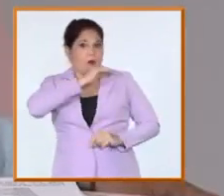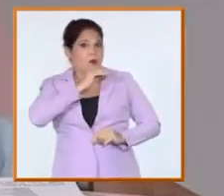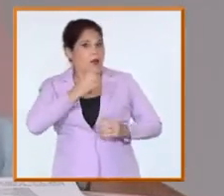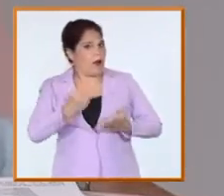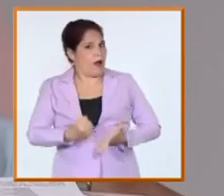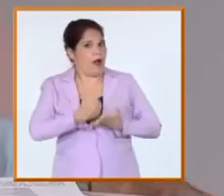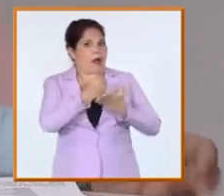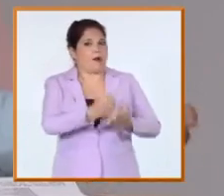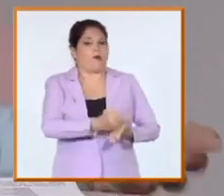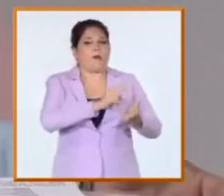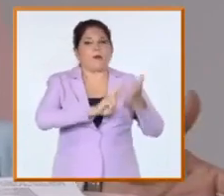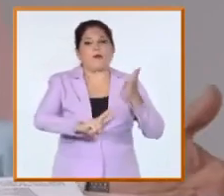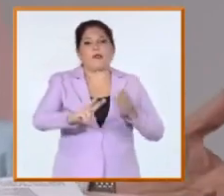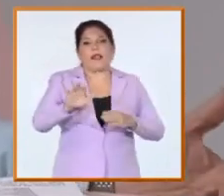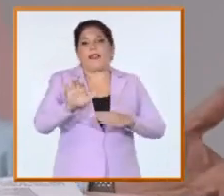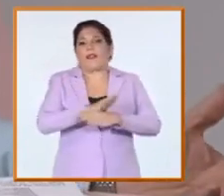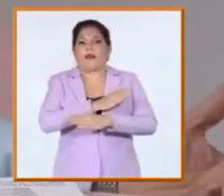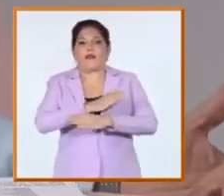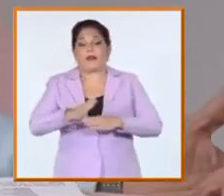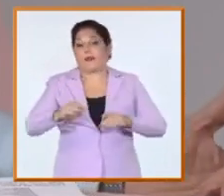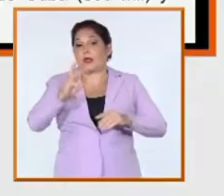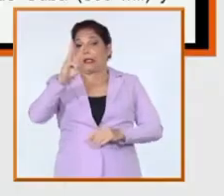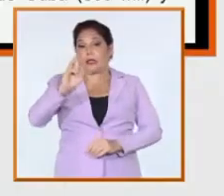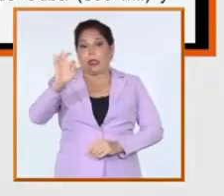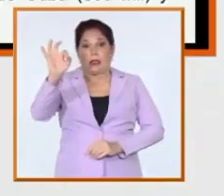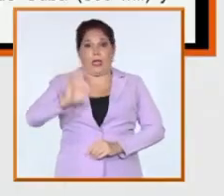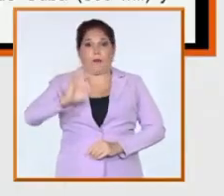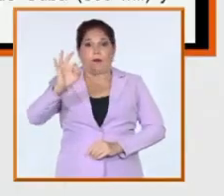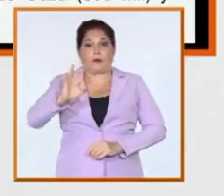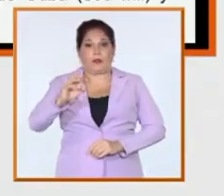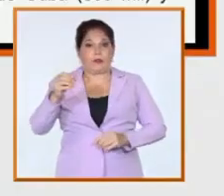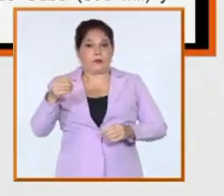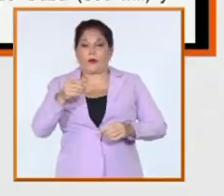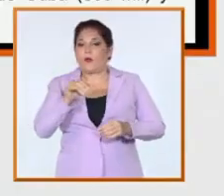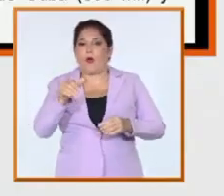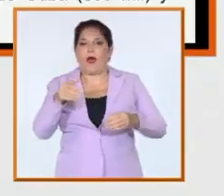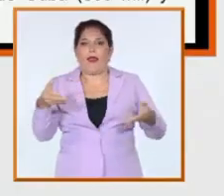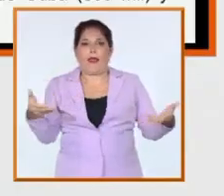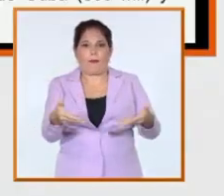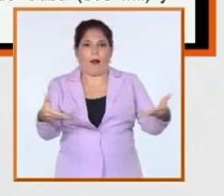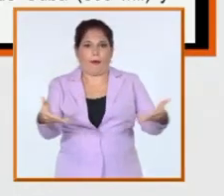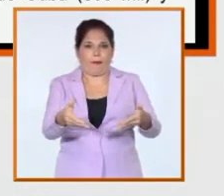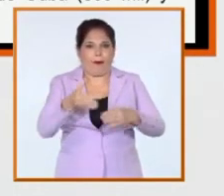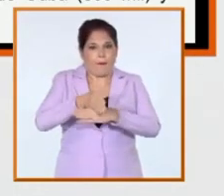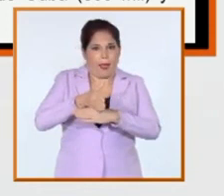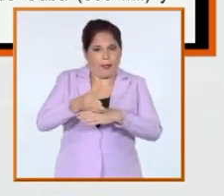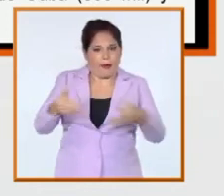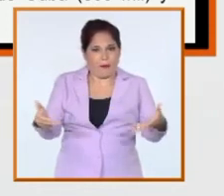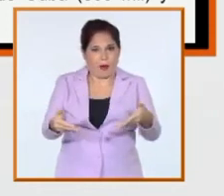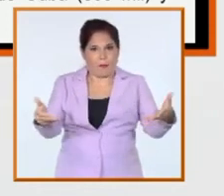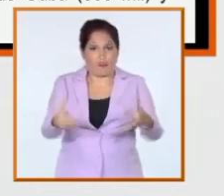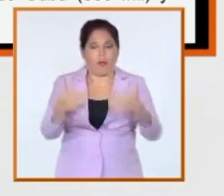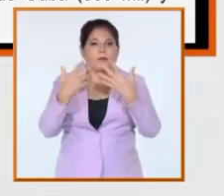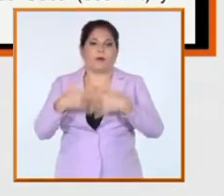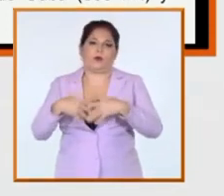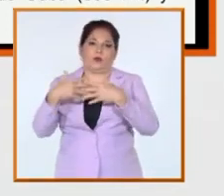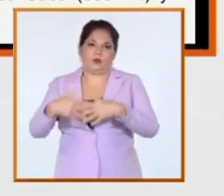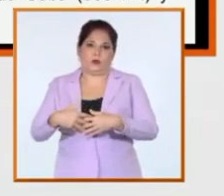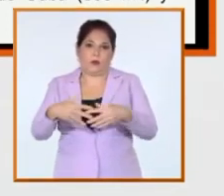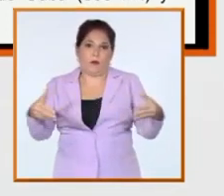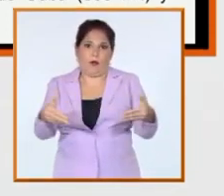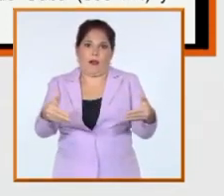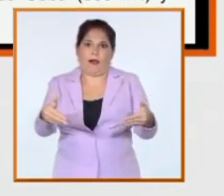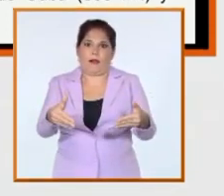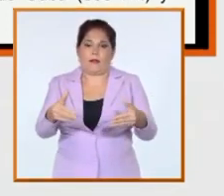hemos dado diferentes provincias porque con un 30% menos de leña se logra el mismo resultado en en la producción o sea estamos